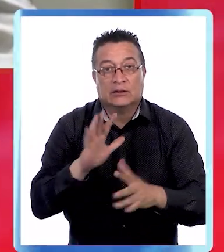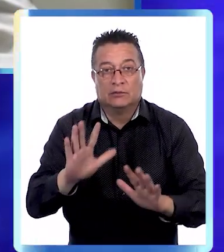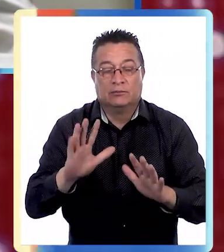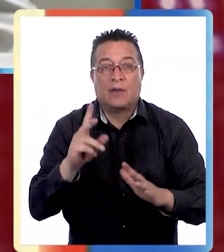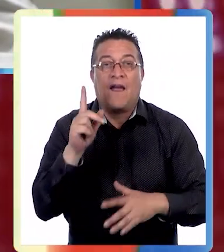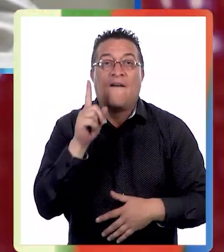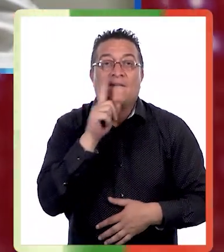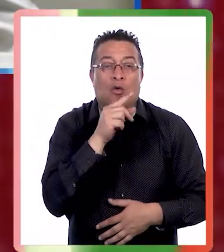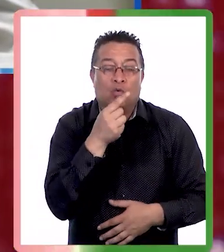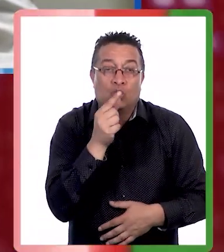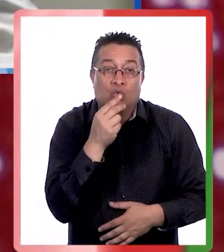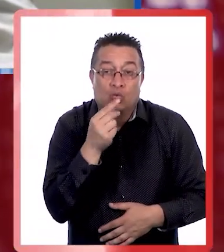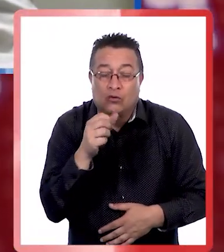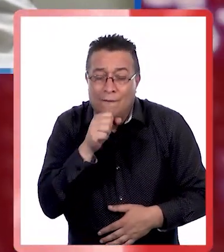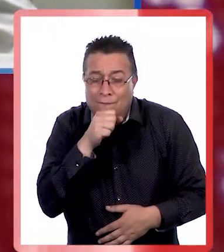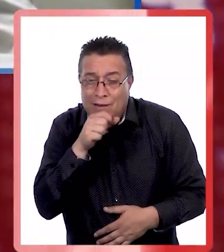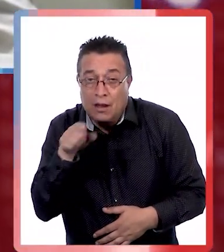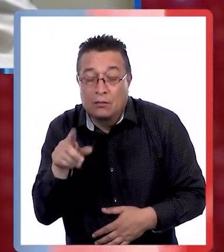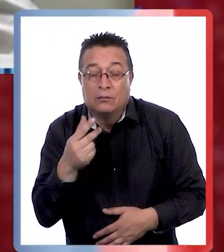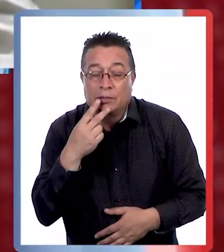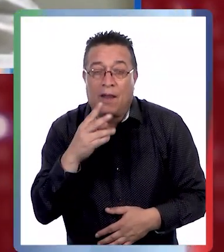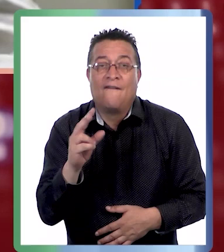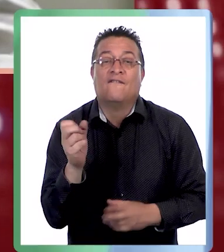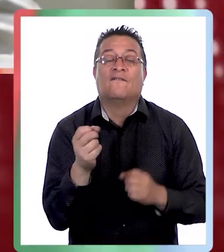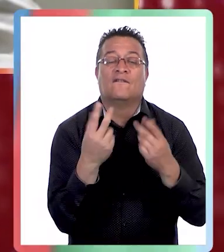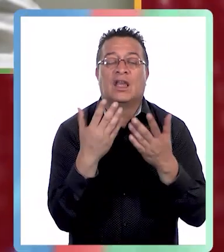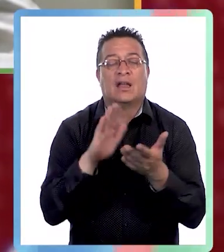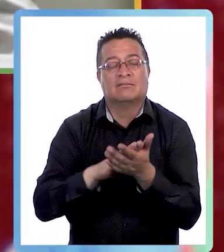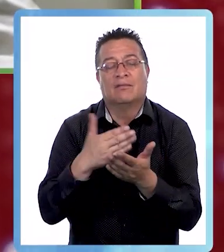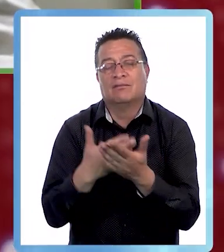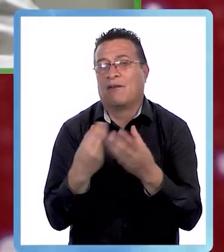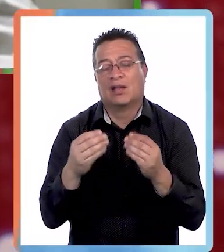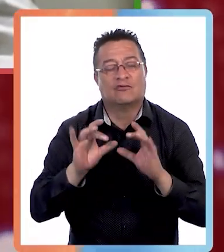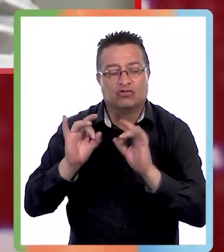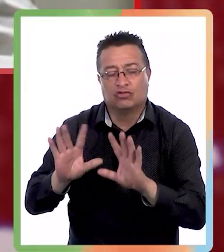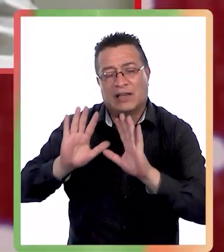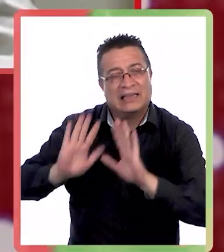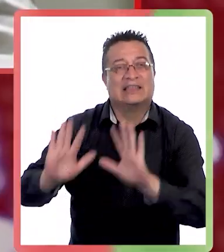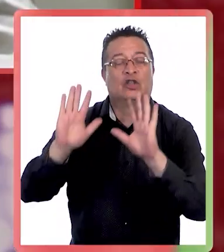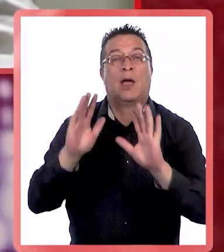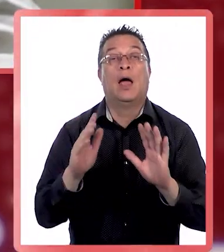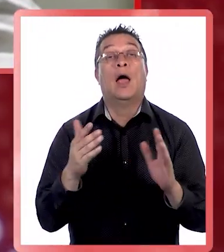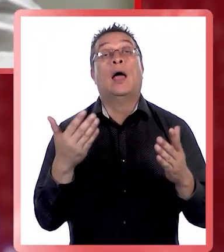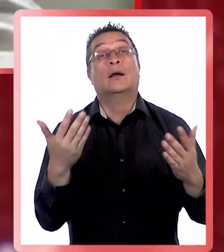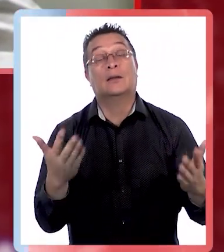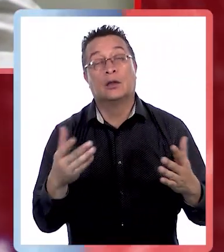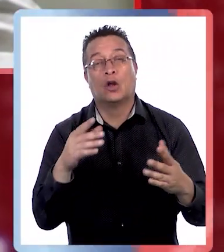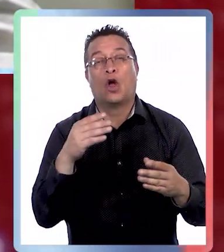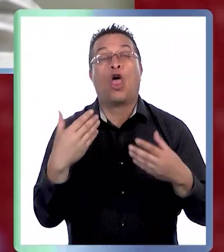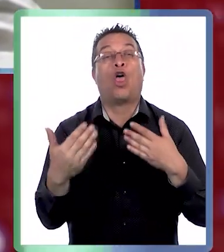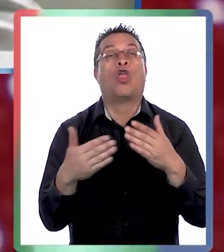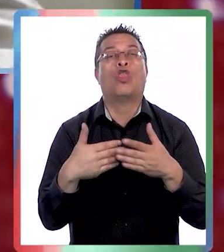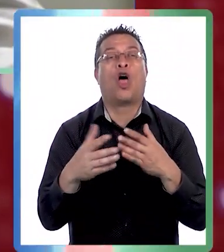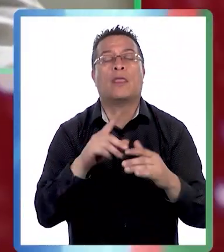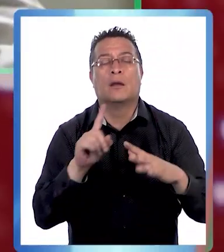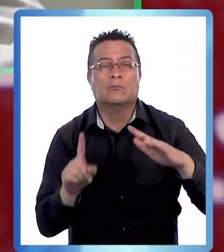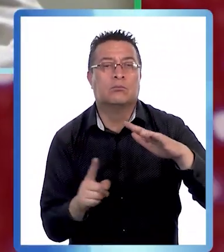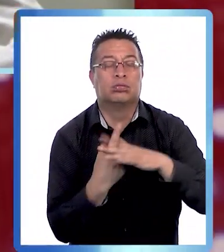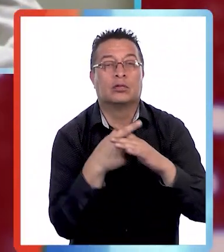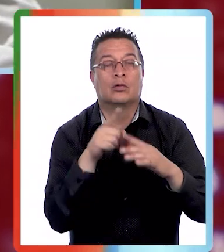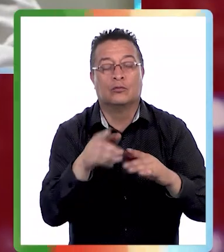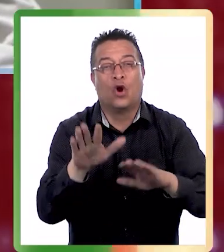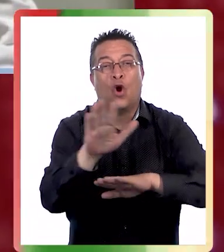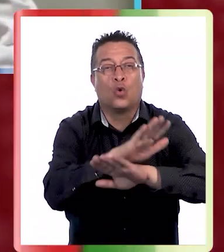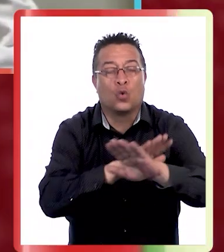ciclo de vida termine con esta idea del buen vivir, ¿no? ¿Dónde surge quizás este concepto de los cuidados paliativos y